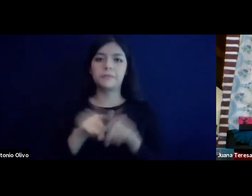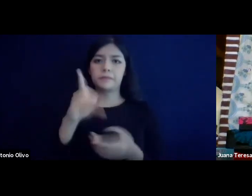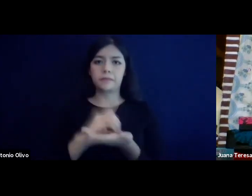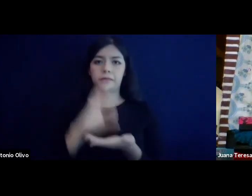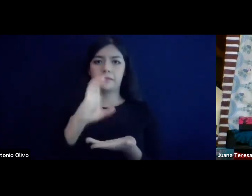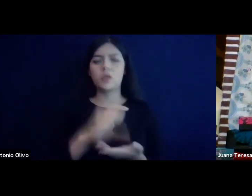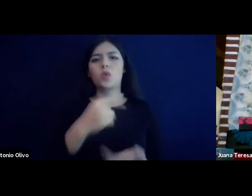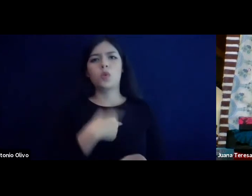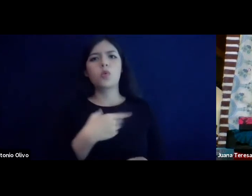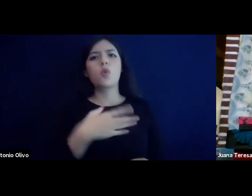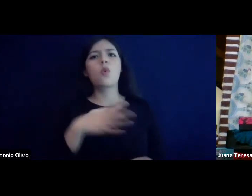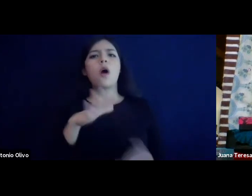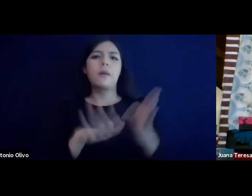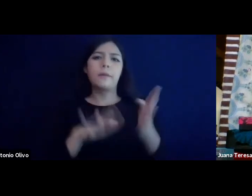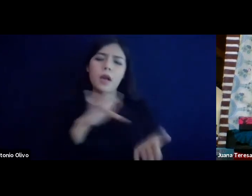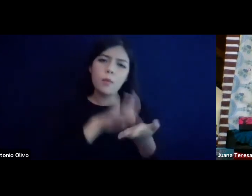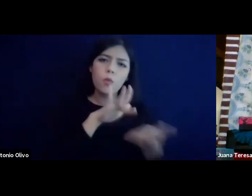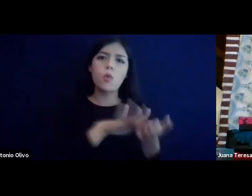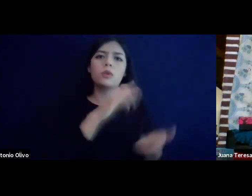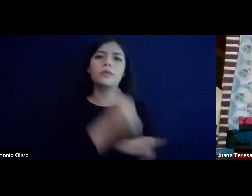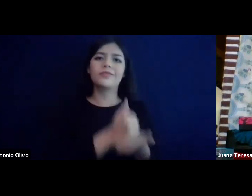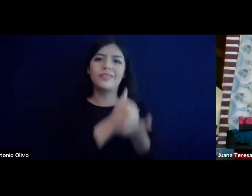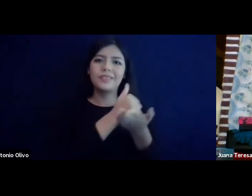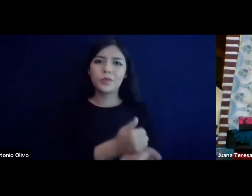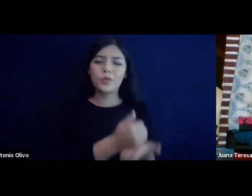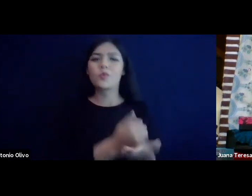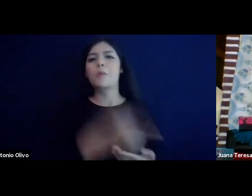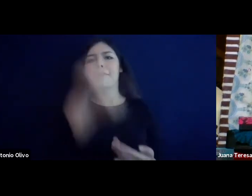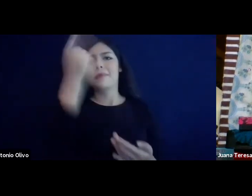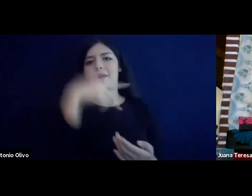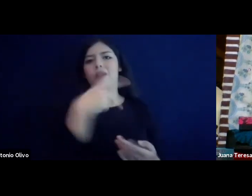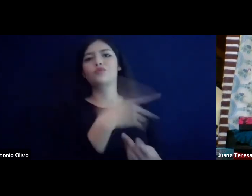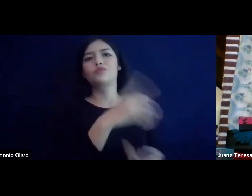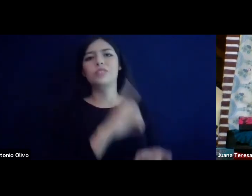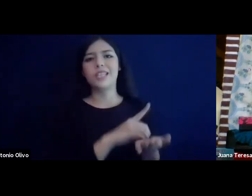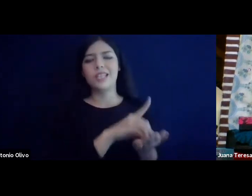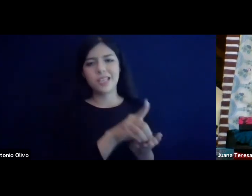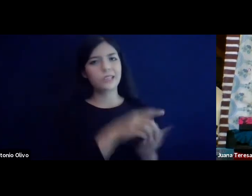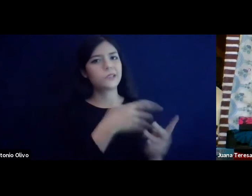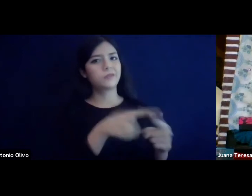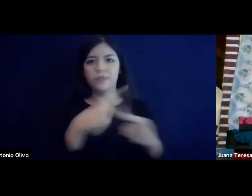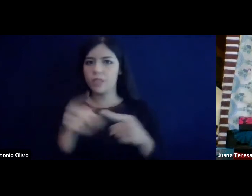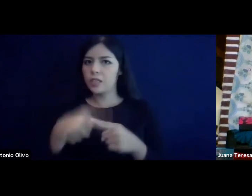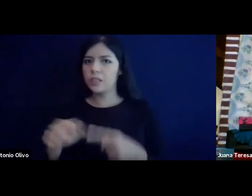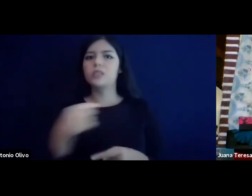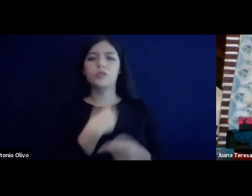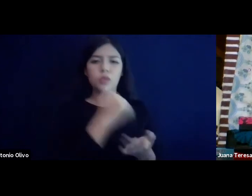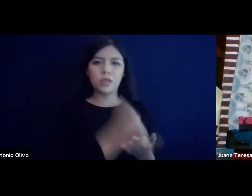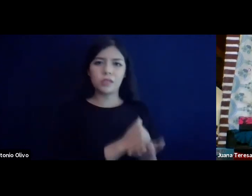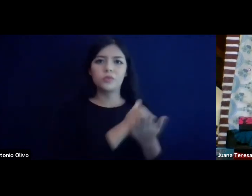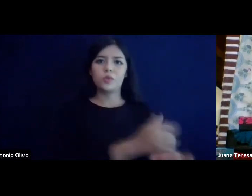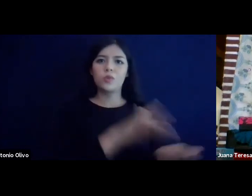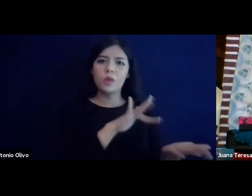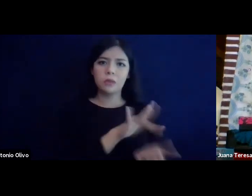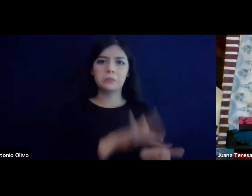con discapacidad. Ahora, últimamente, con profesores para apoyarlos